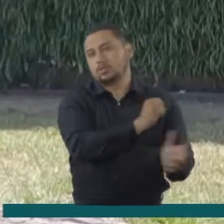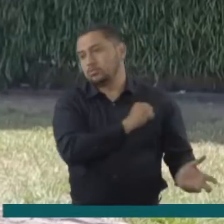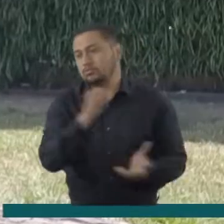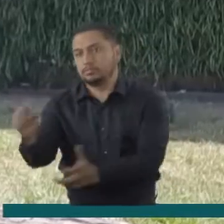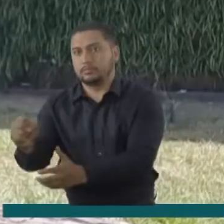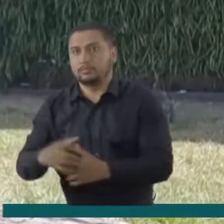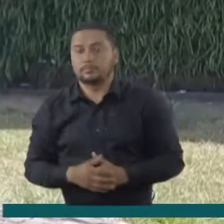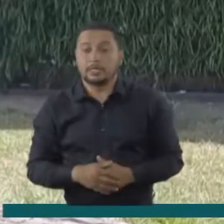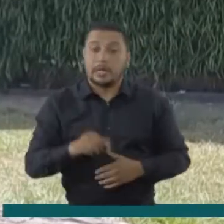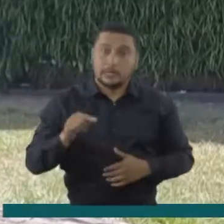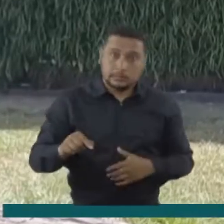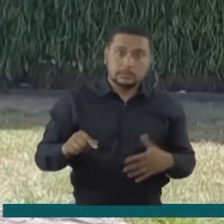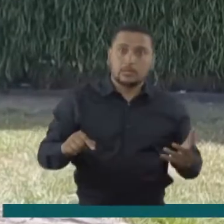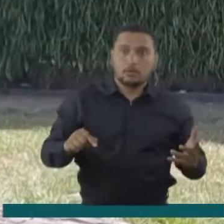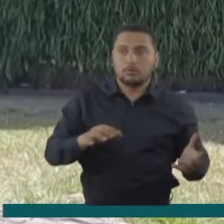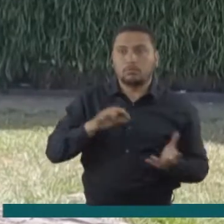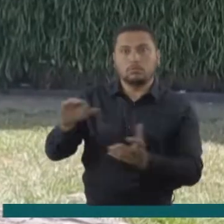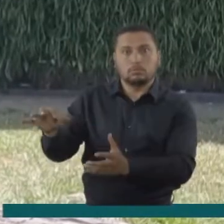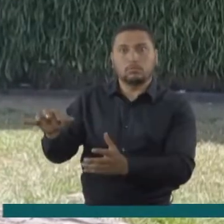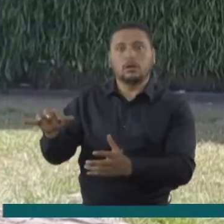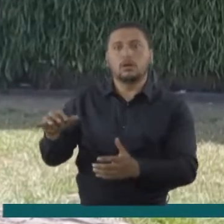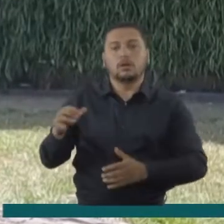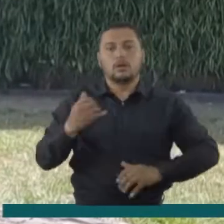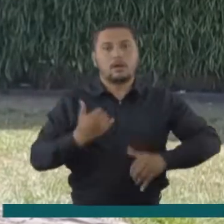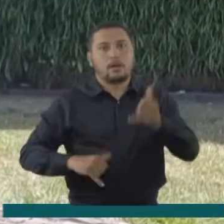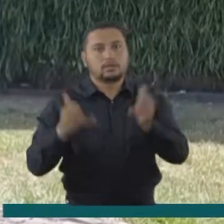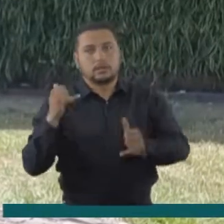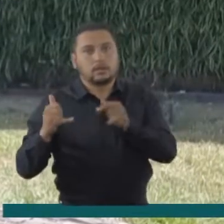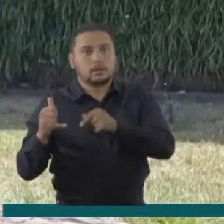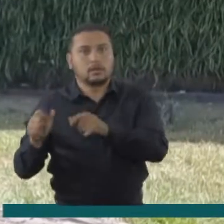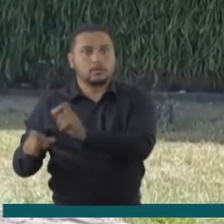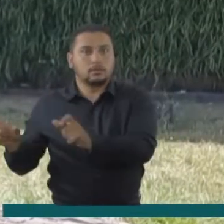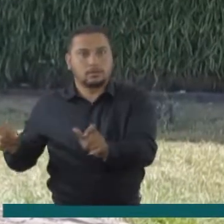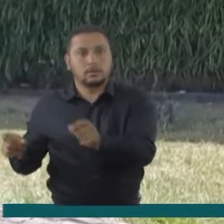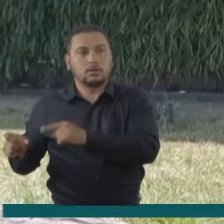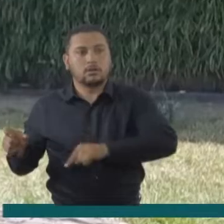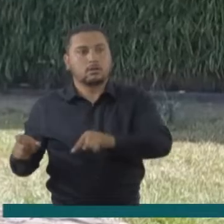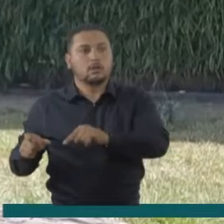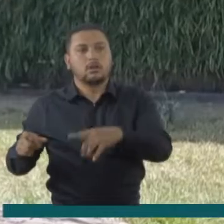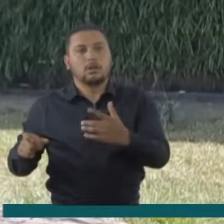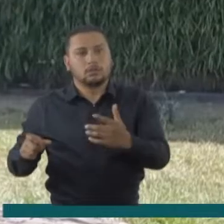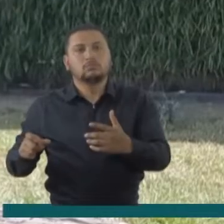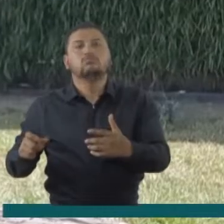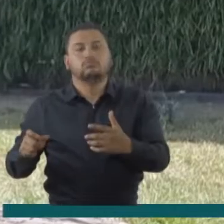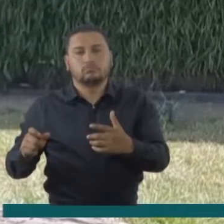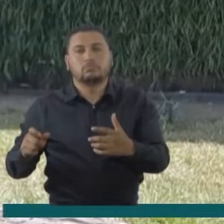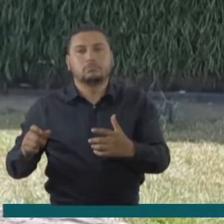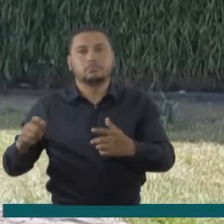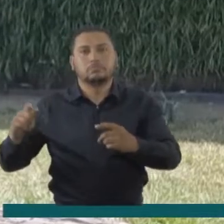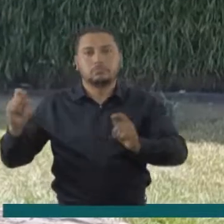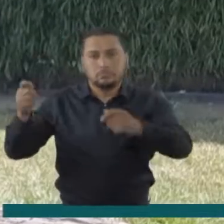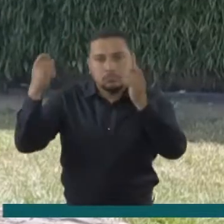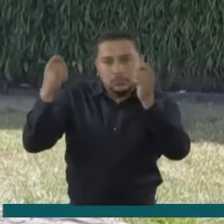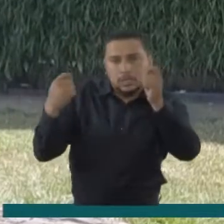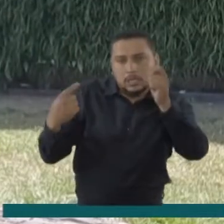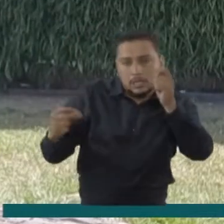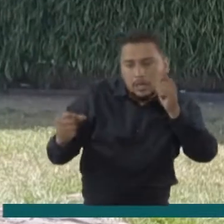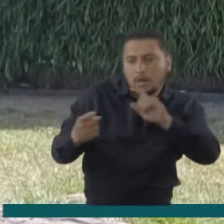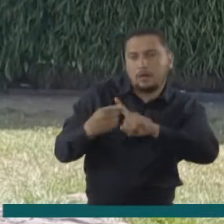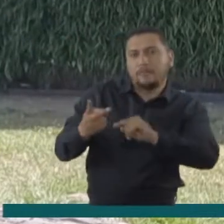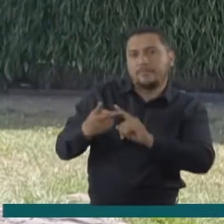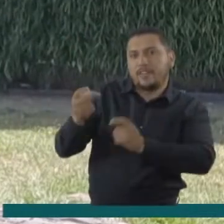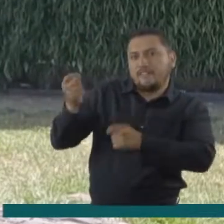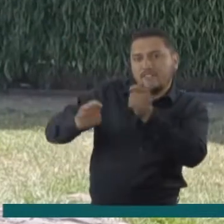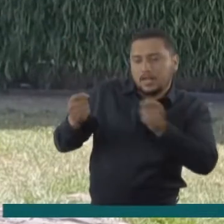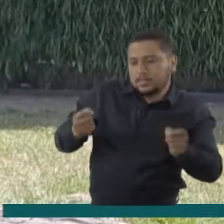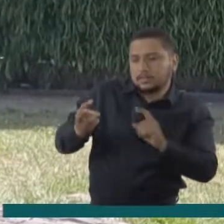de los equipos e insumos, las emprendedoras casanareñas beneficiadas están siendo capacitadas en temas como marketing digital, finanzas y liderazgo